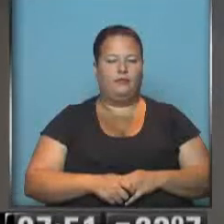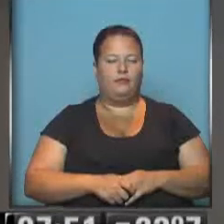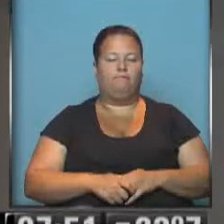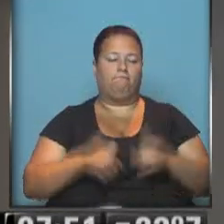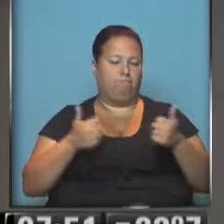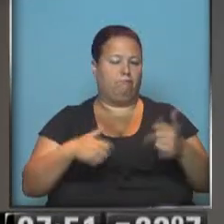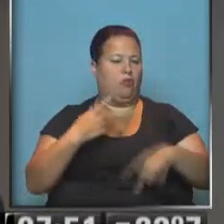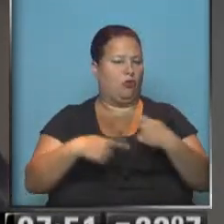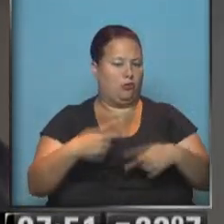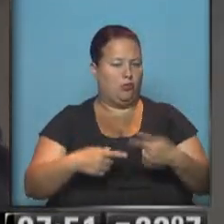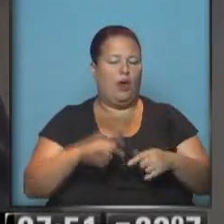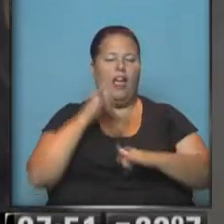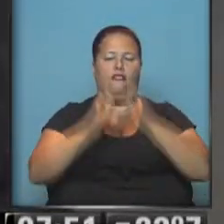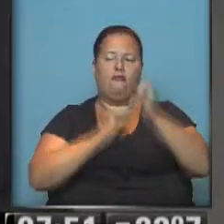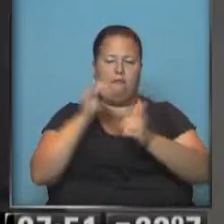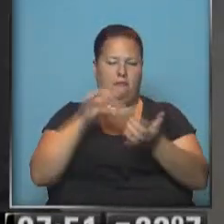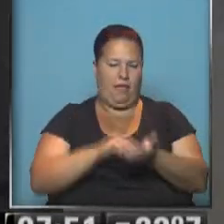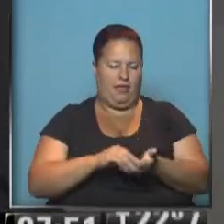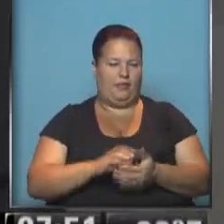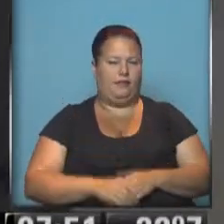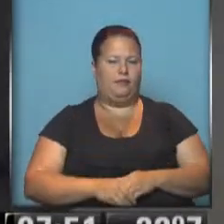Bien, continuamos con más información.